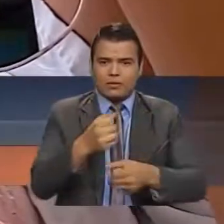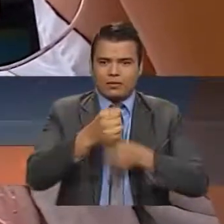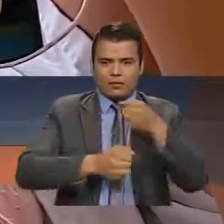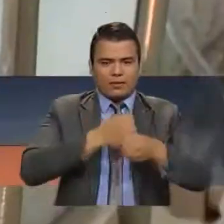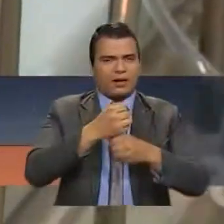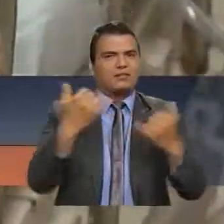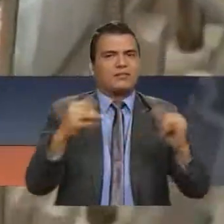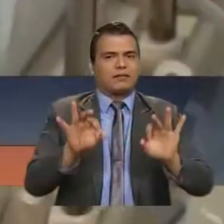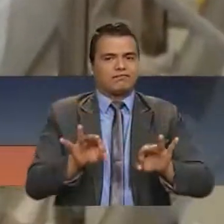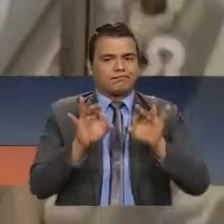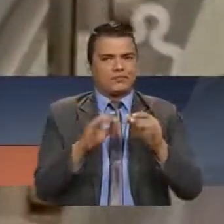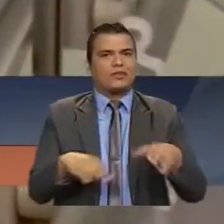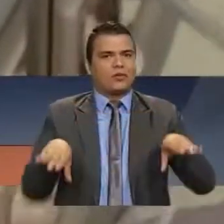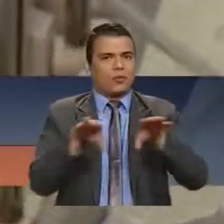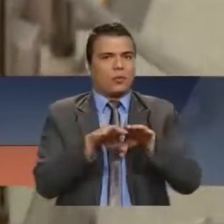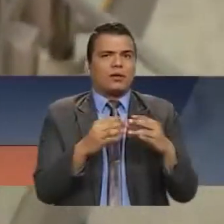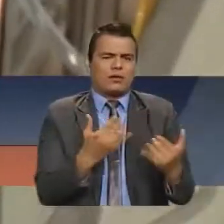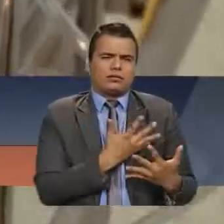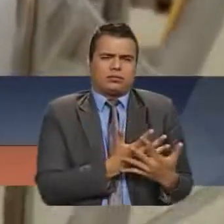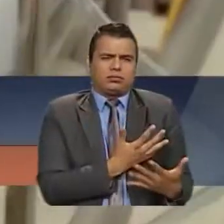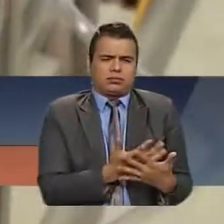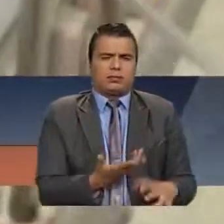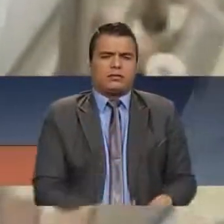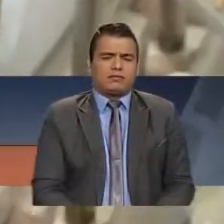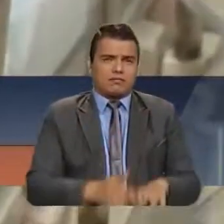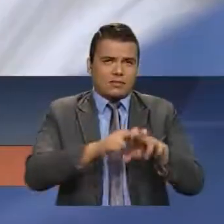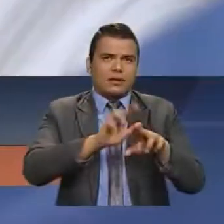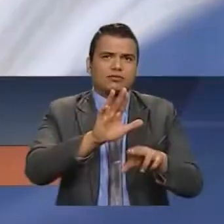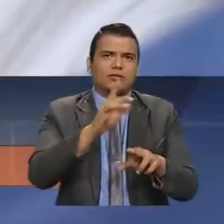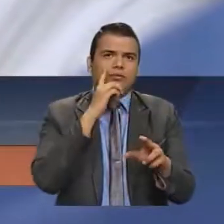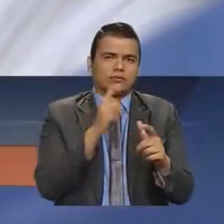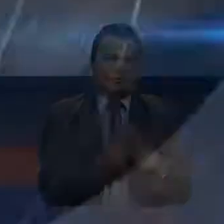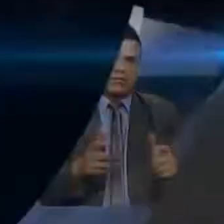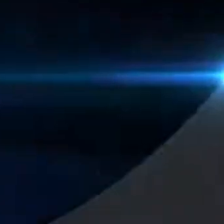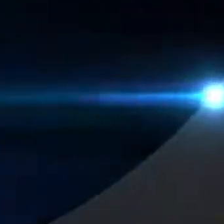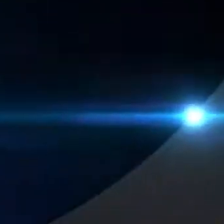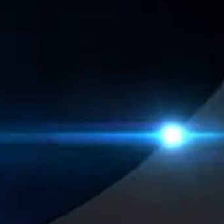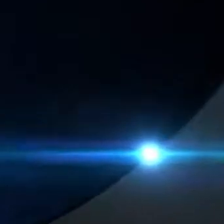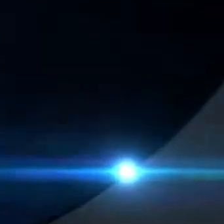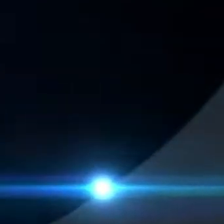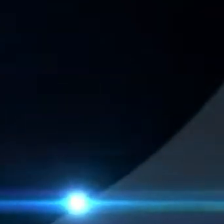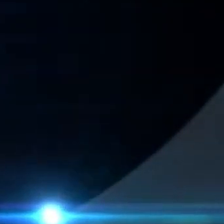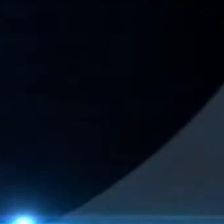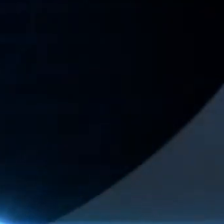este año aunque los quemados son más las quemaduras y lesiones son menos graves